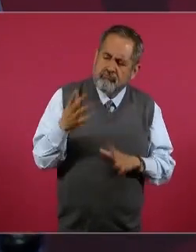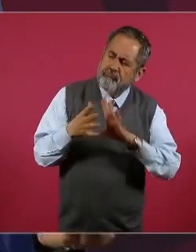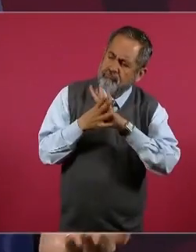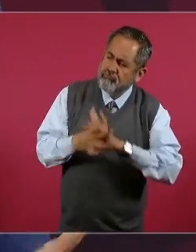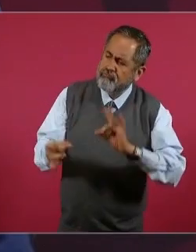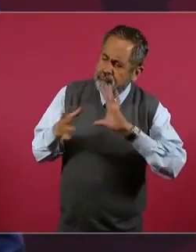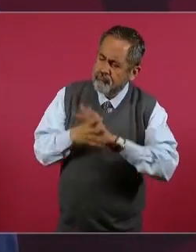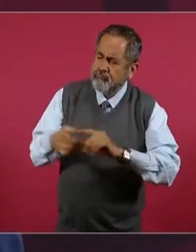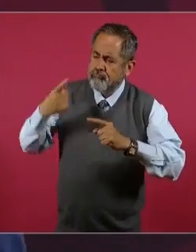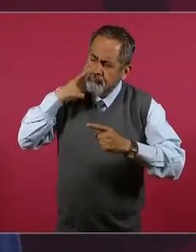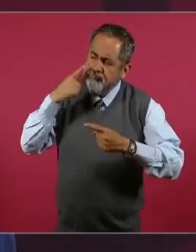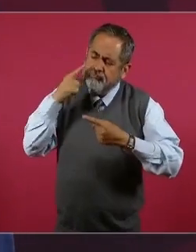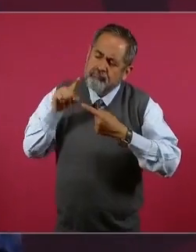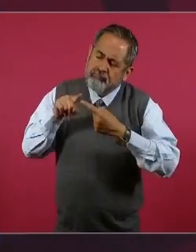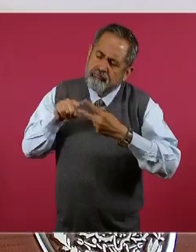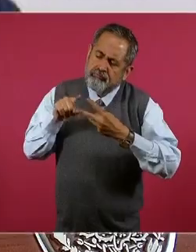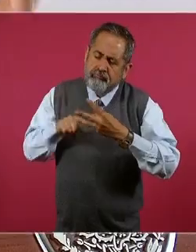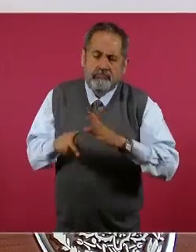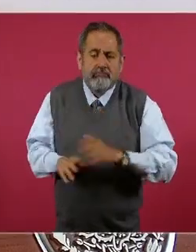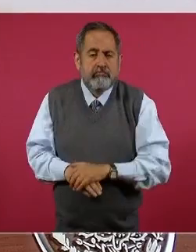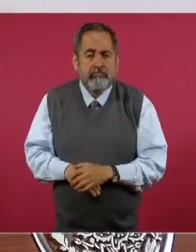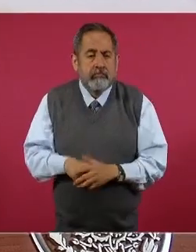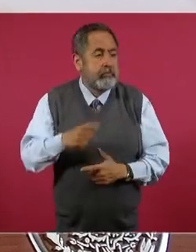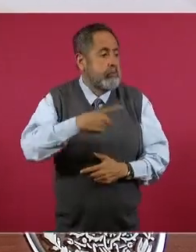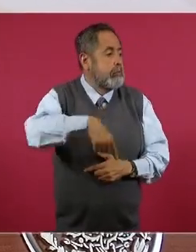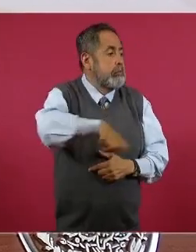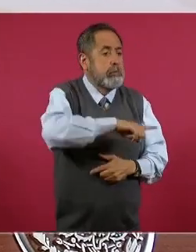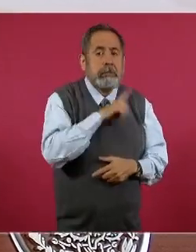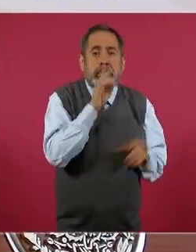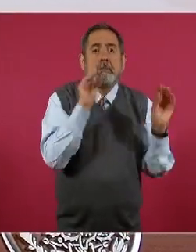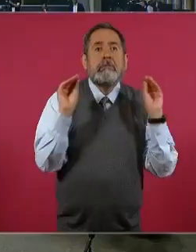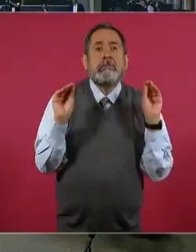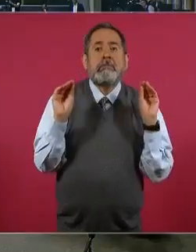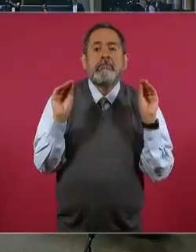explicación sobre esto. Y nadie dice nada.